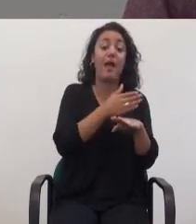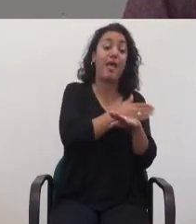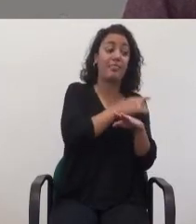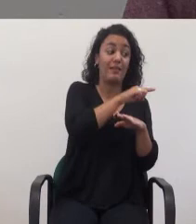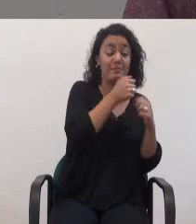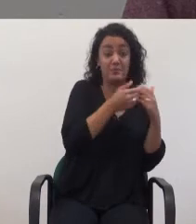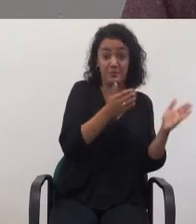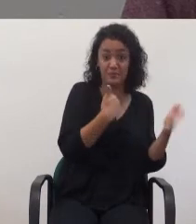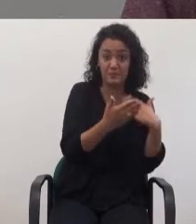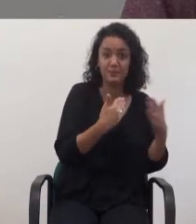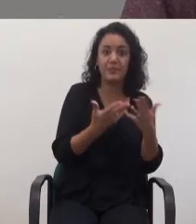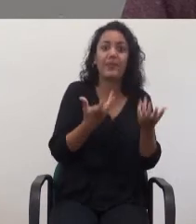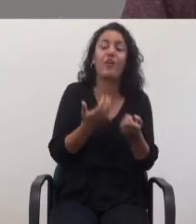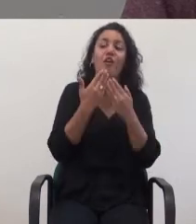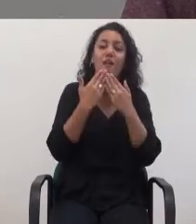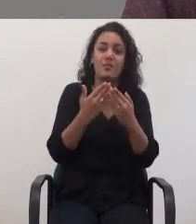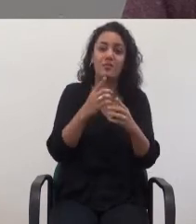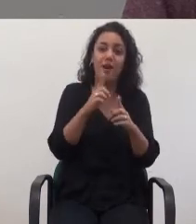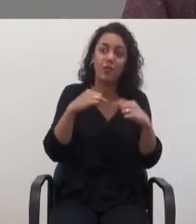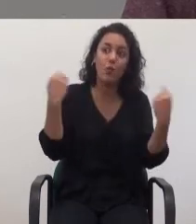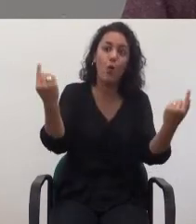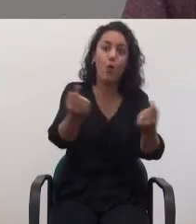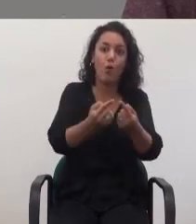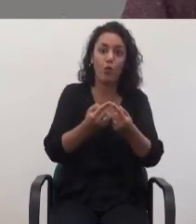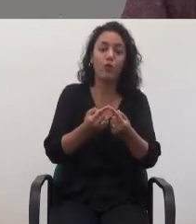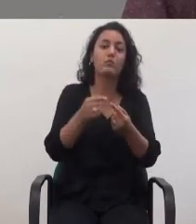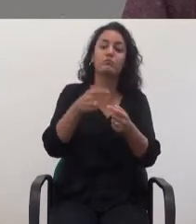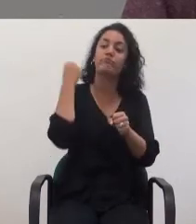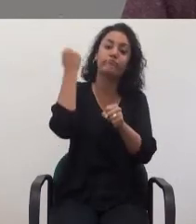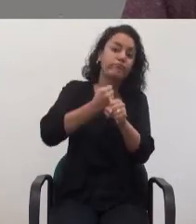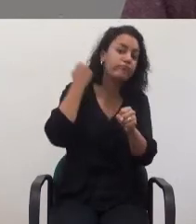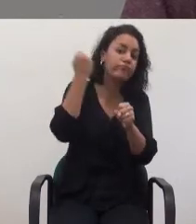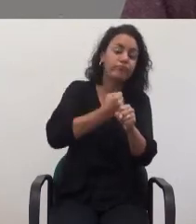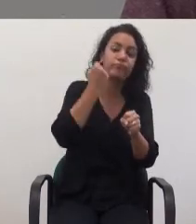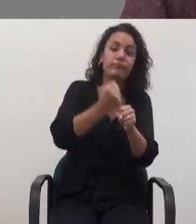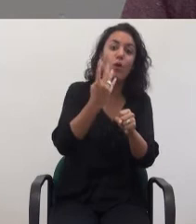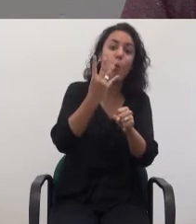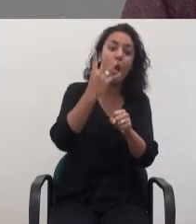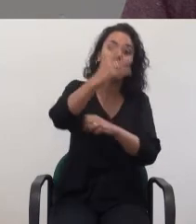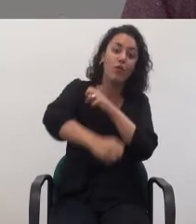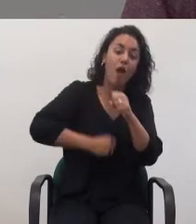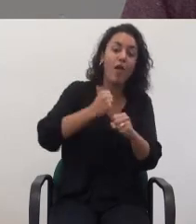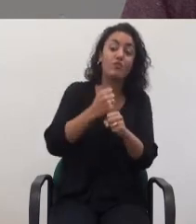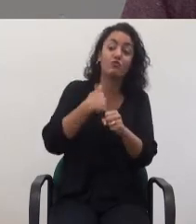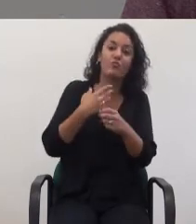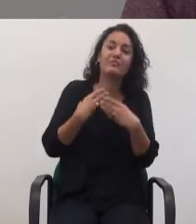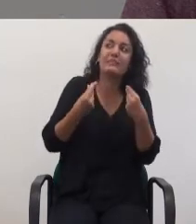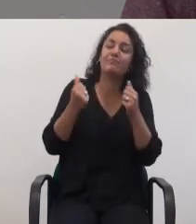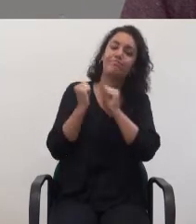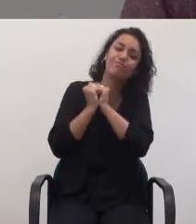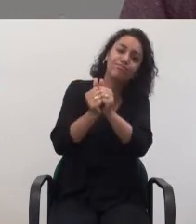de ustedes por el trabajo sostenido de estos 4 años de acompañamiento a la gestión